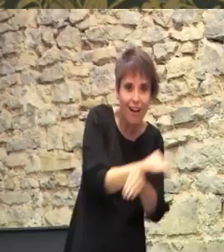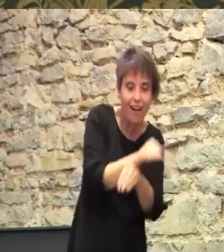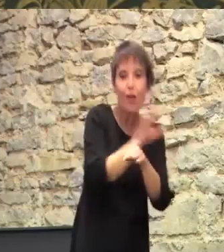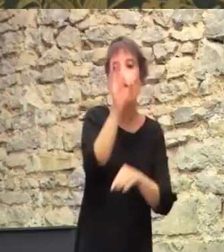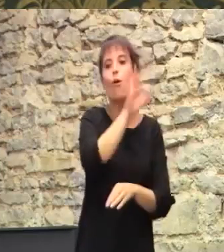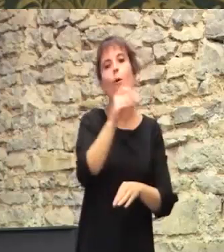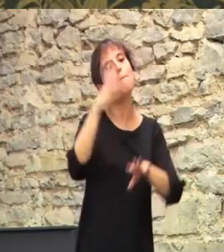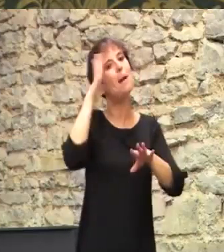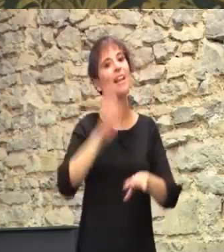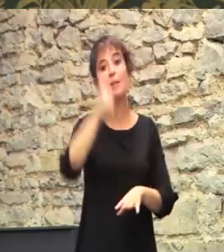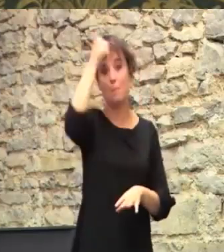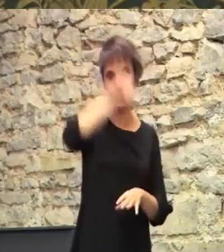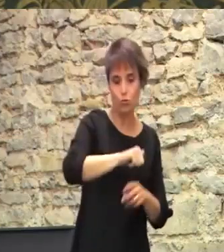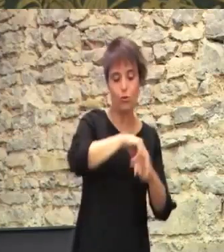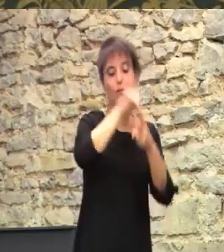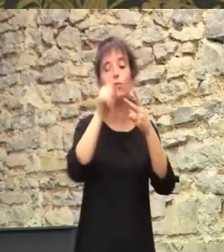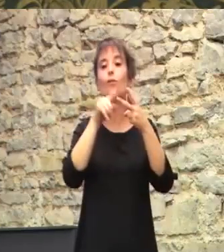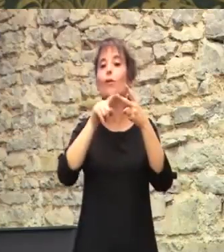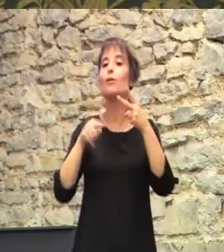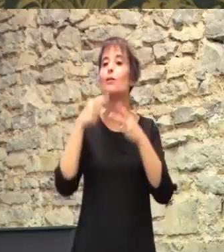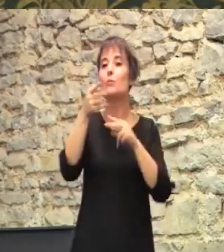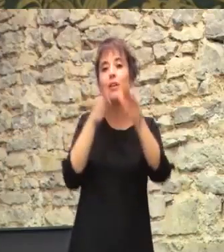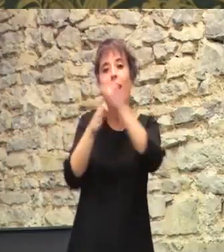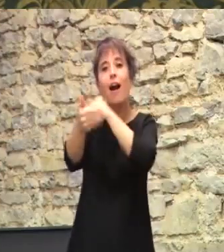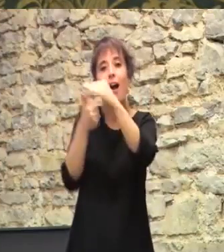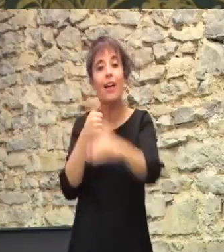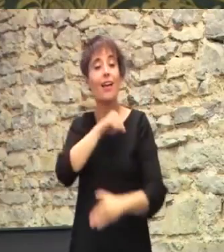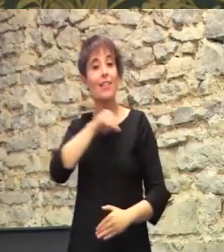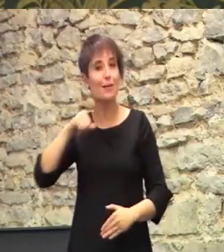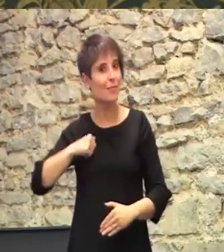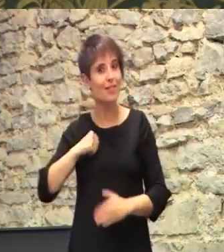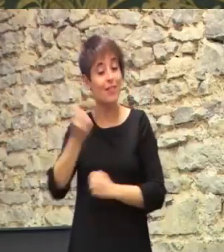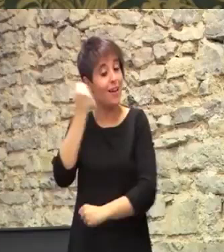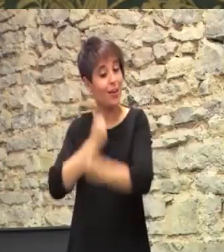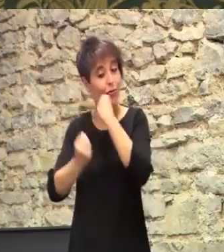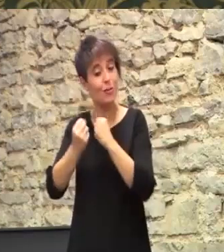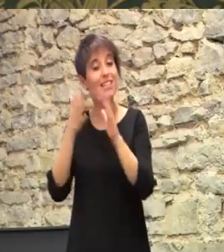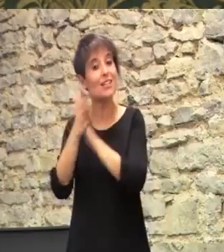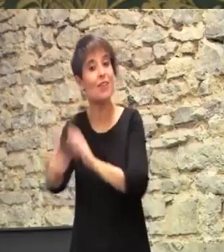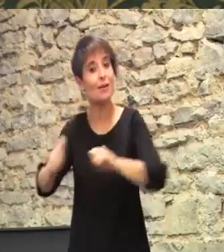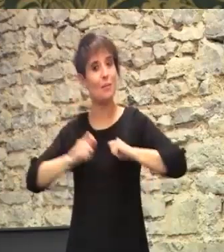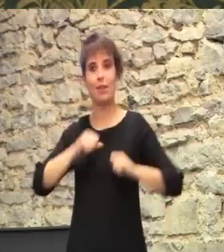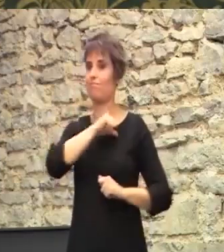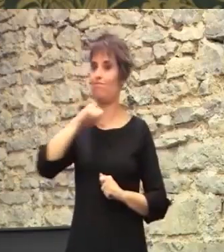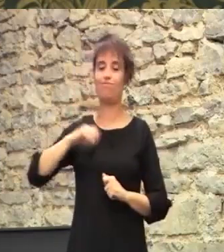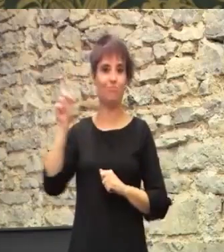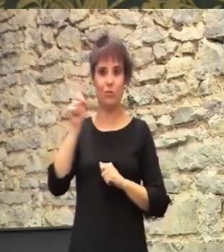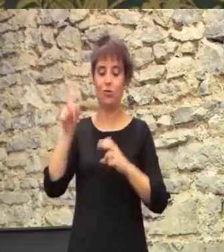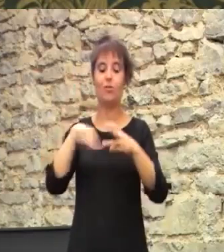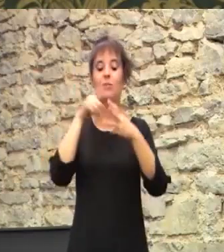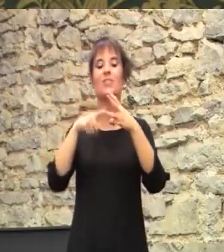considerado masculino la comprobación de que el acceso a la independencia económica no garantiza la autonomía y las